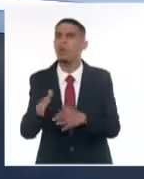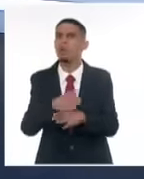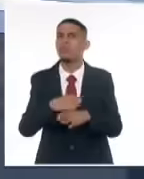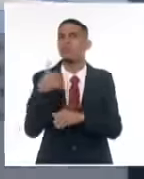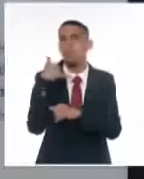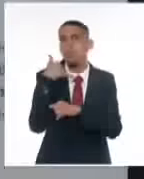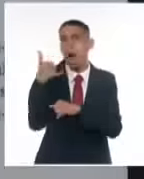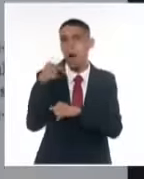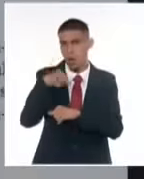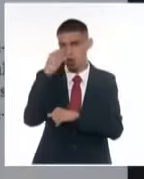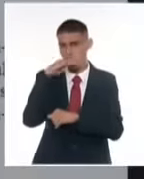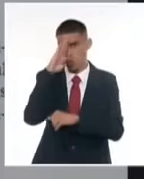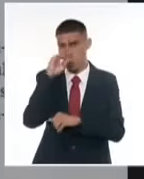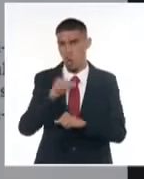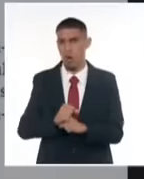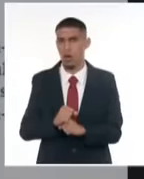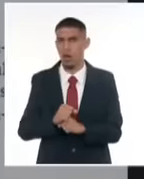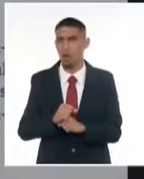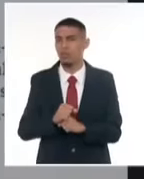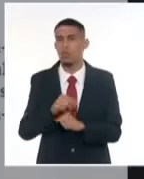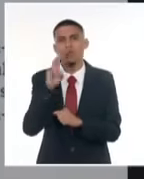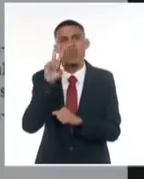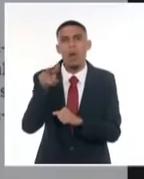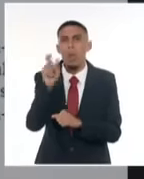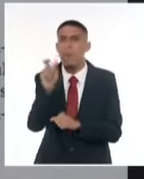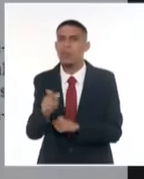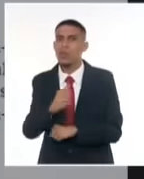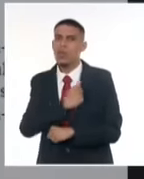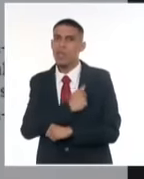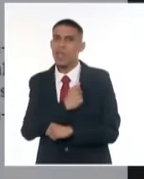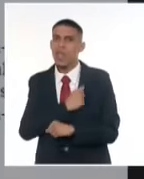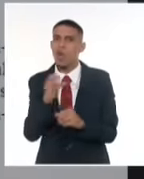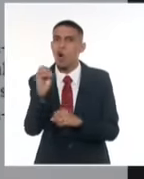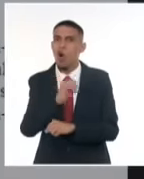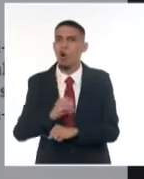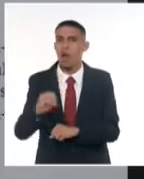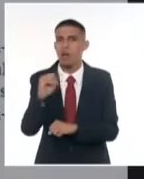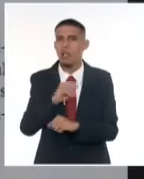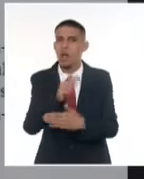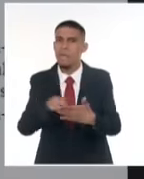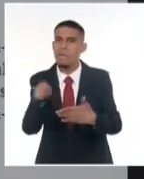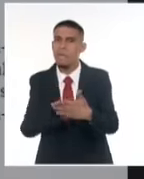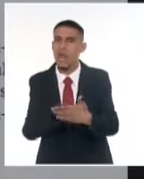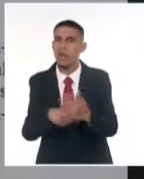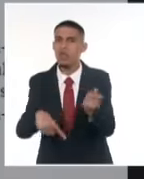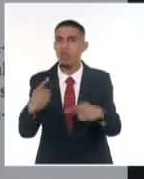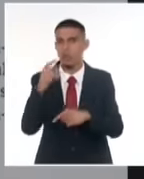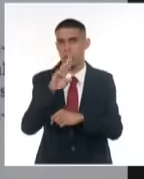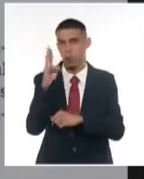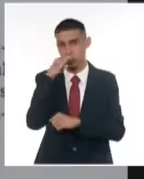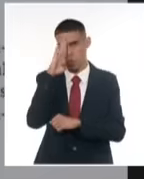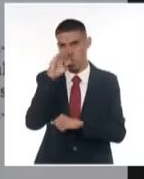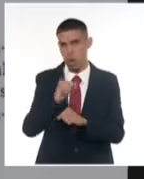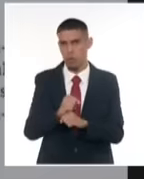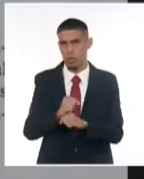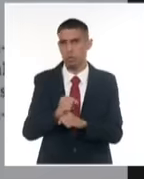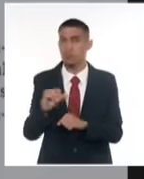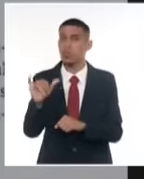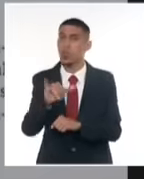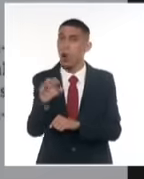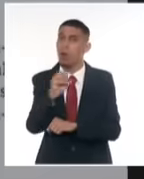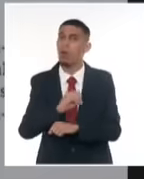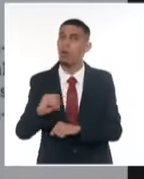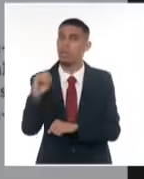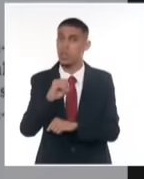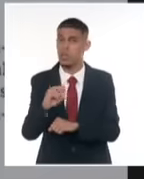contactos establecidos, los reclutamientos realizados, tienen que ver con estas entidades que también aparecen en la lista, u organizaciones criminales radicadas